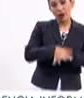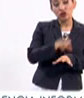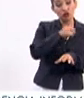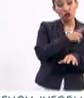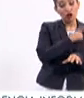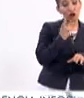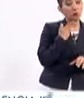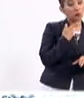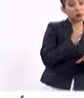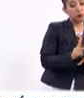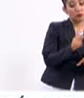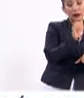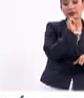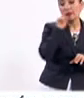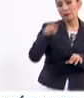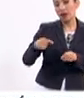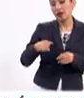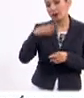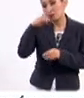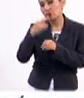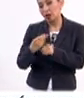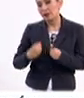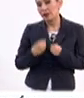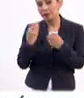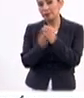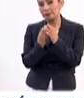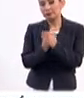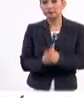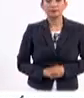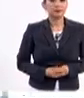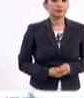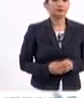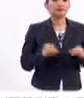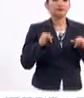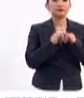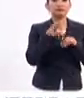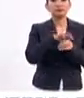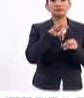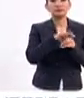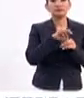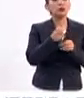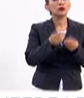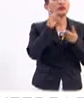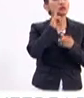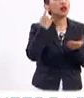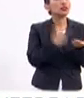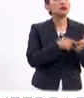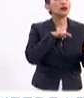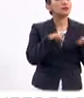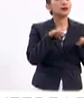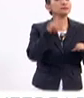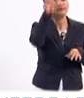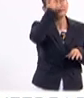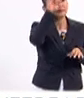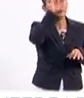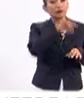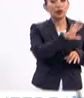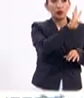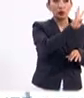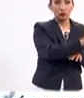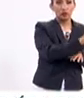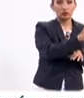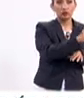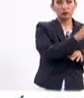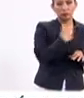solamente en la vida pública, sino también en la responsabilidad en la vida privada. En el Instituto Electoral de la Ciudad de México, ¿cuántas mujeres y hombres hay como consejeros? Somos